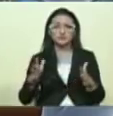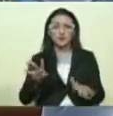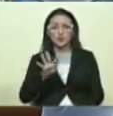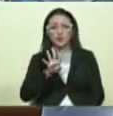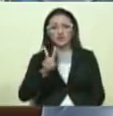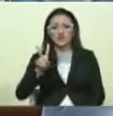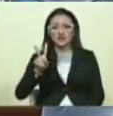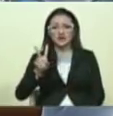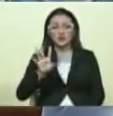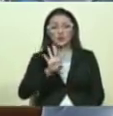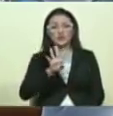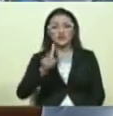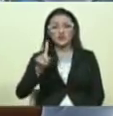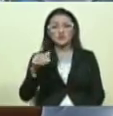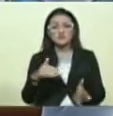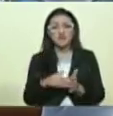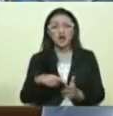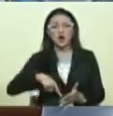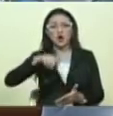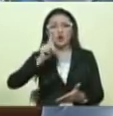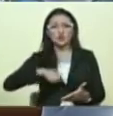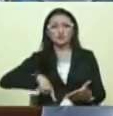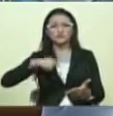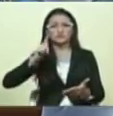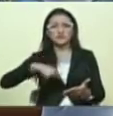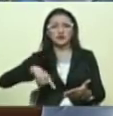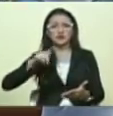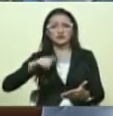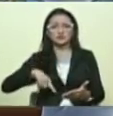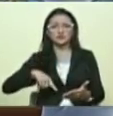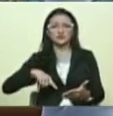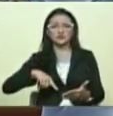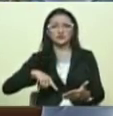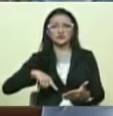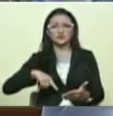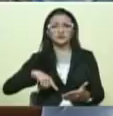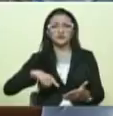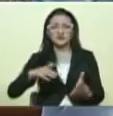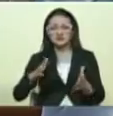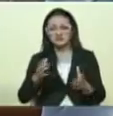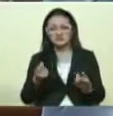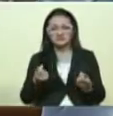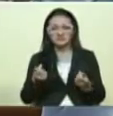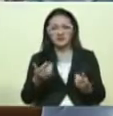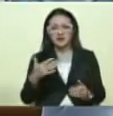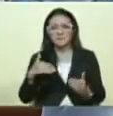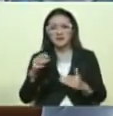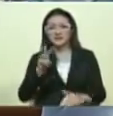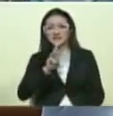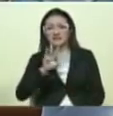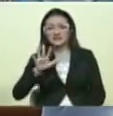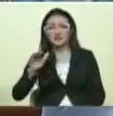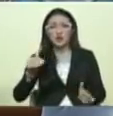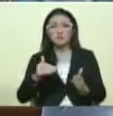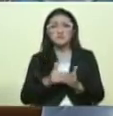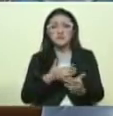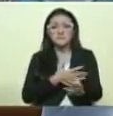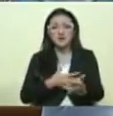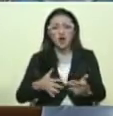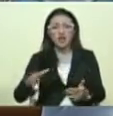41.000 contratos, cuyo monto oscila en más de 35.000 millones de